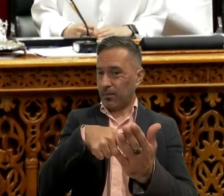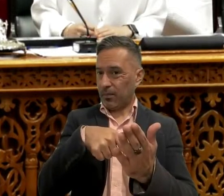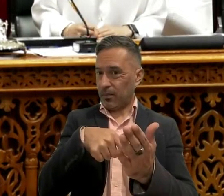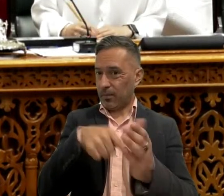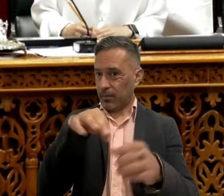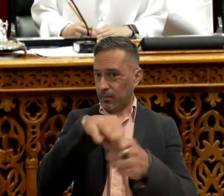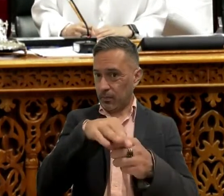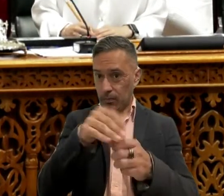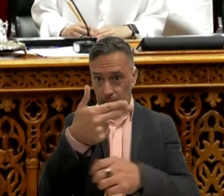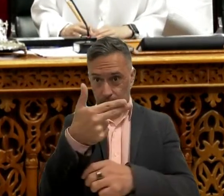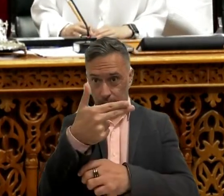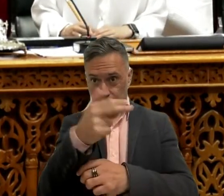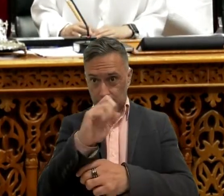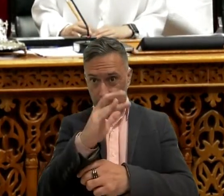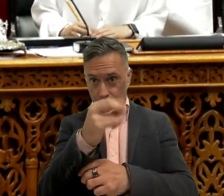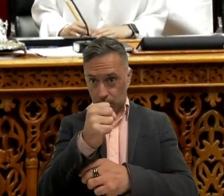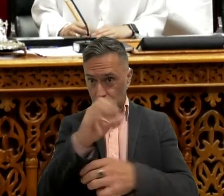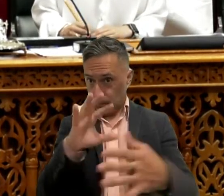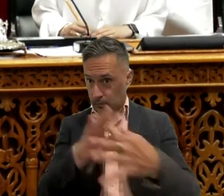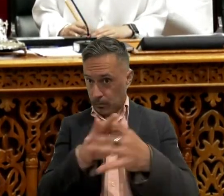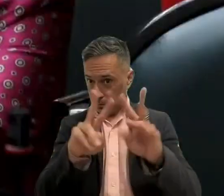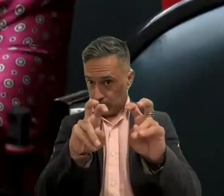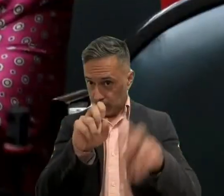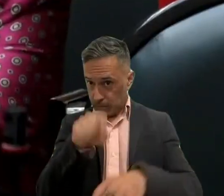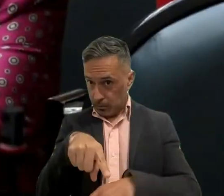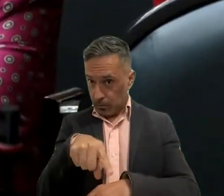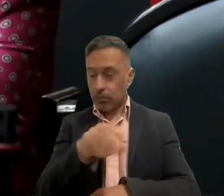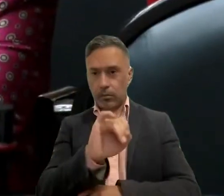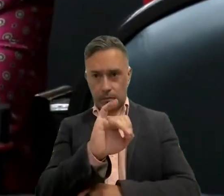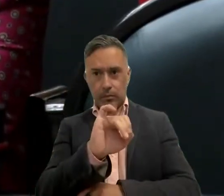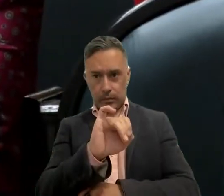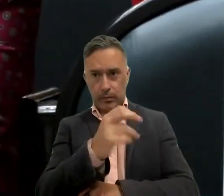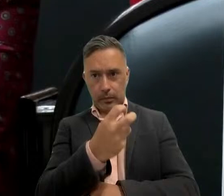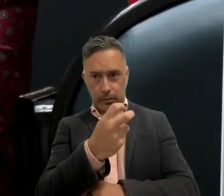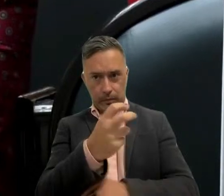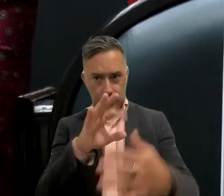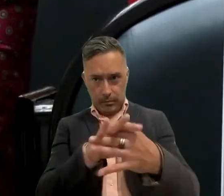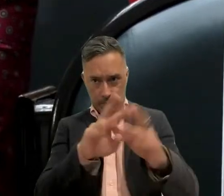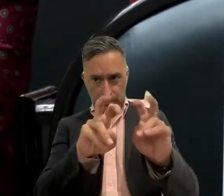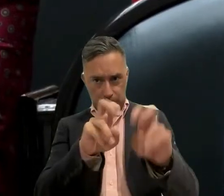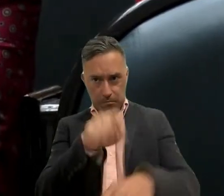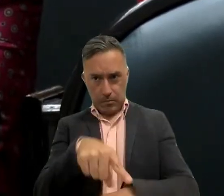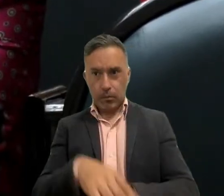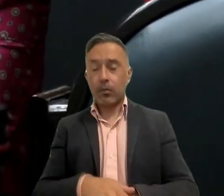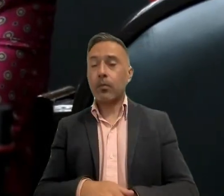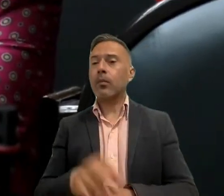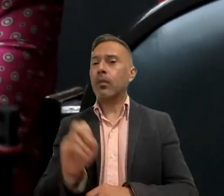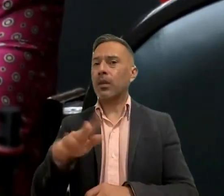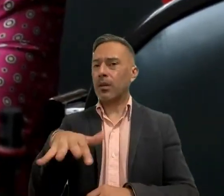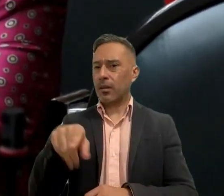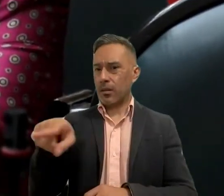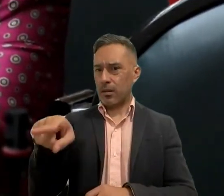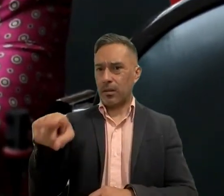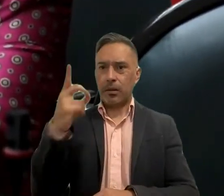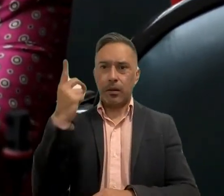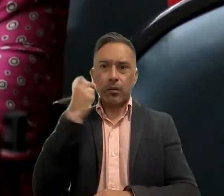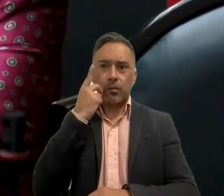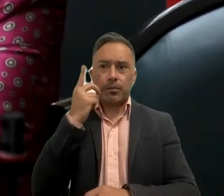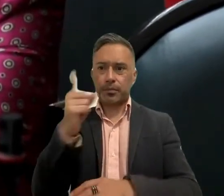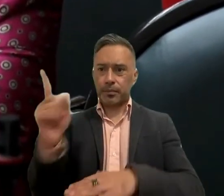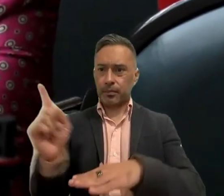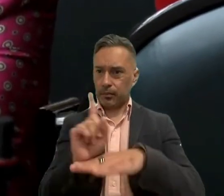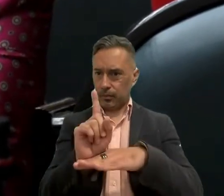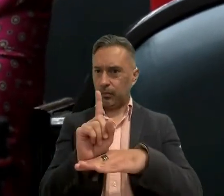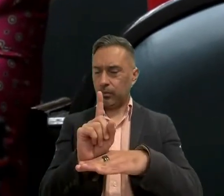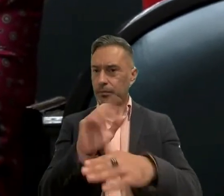materia? Sobre esa materia. Adelante, diputada. Quiero preguntarle al diputado que subió a hacer la